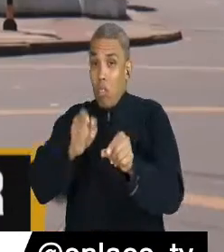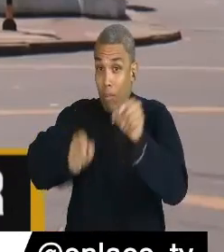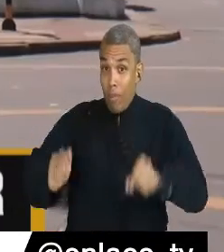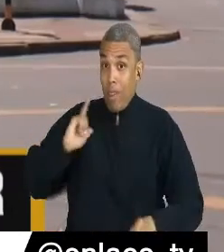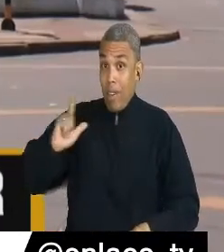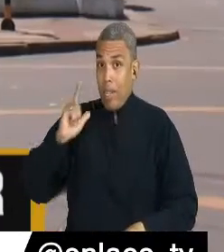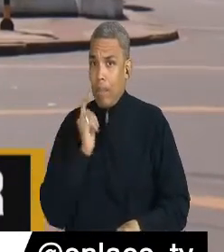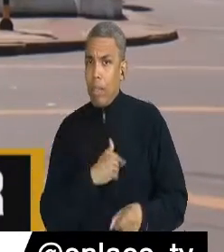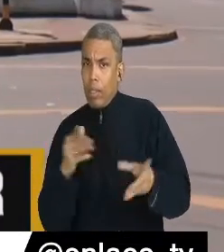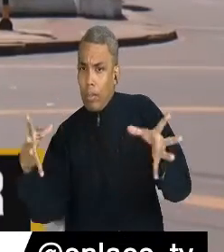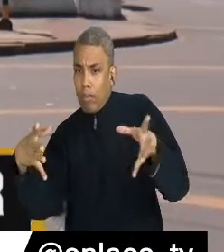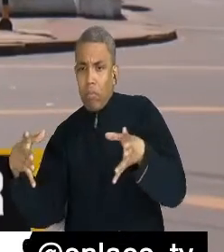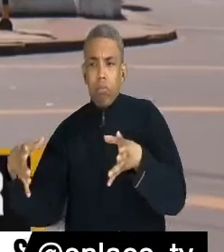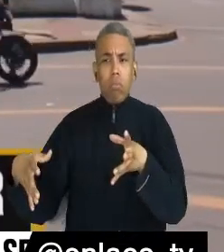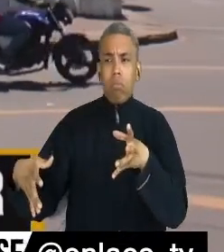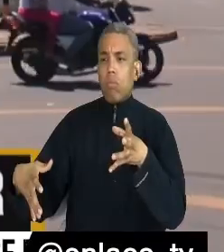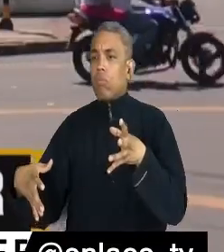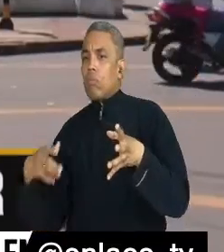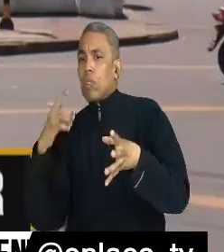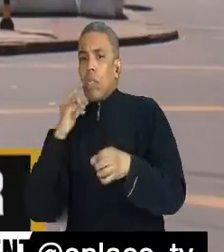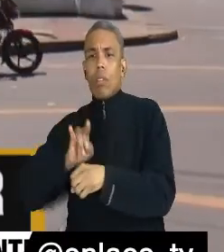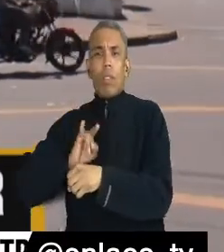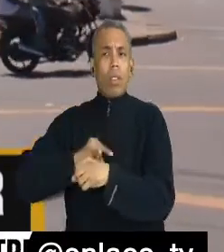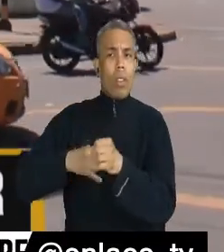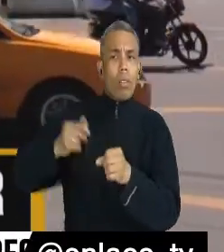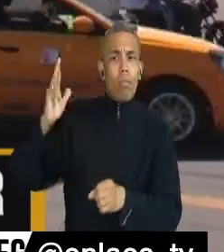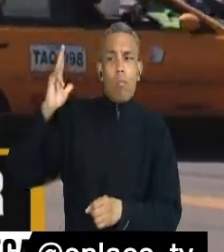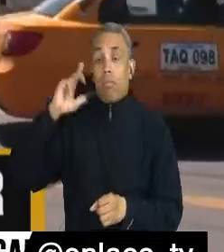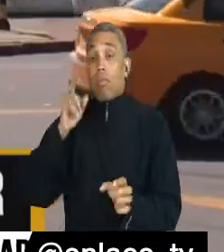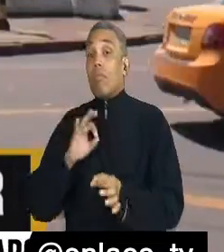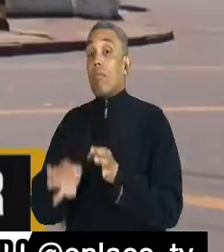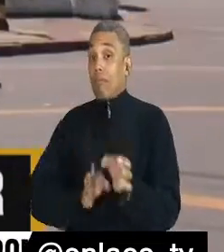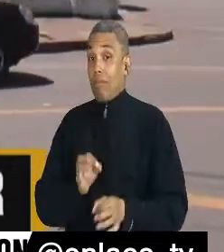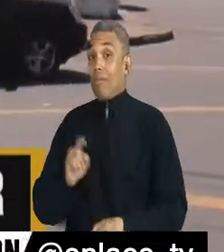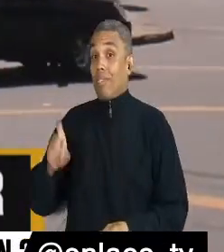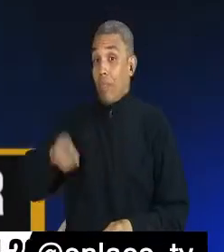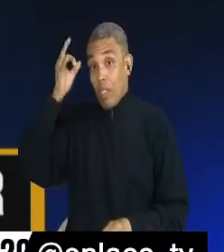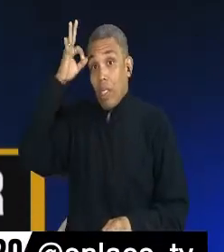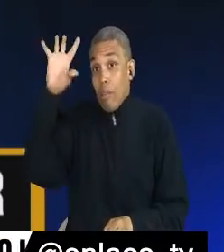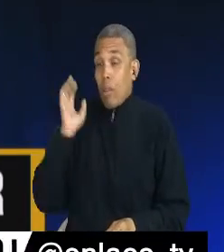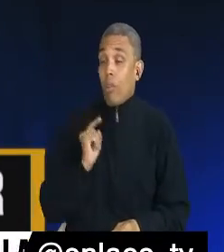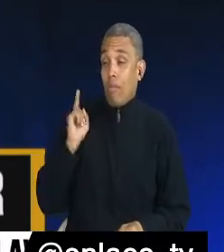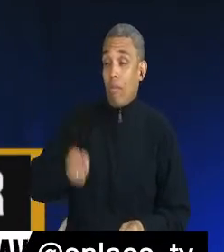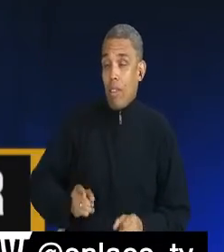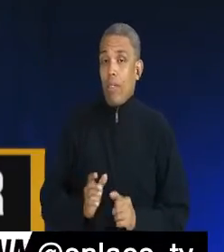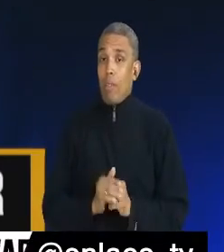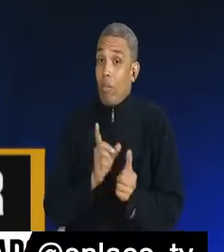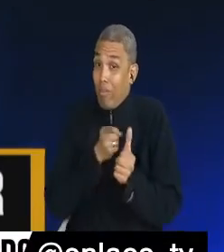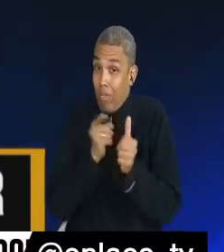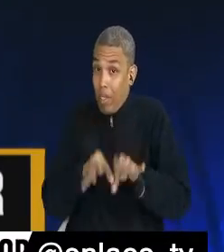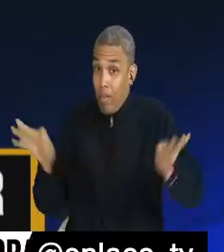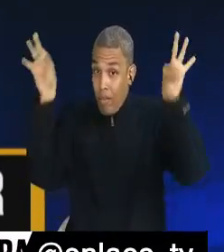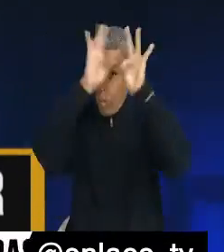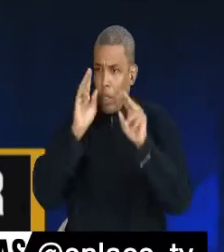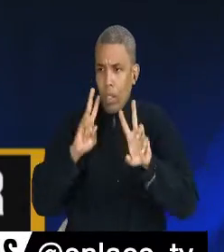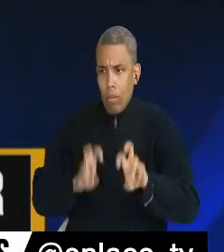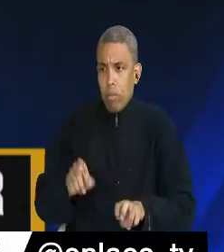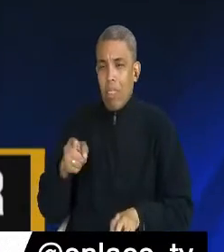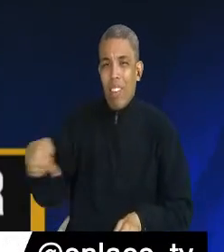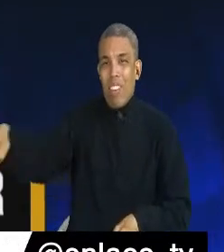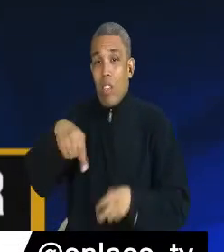de ser necesario no se descarta a los líderes intimidados se les defina medidas de seguridad para garantizar su integridad y la labor que